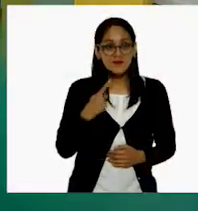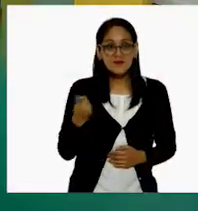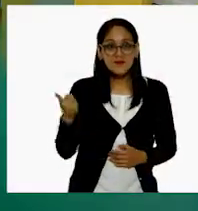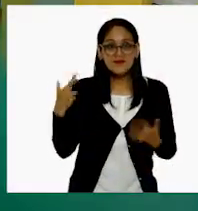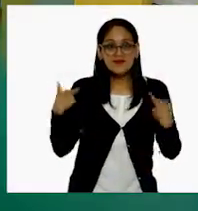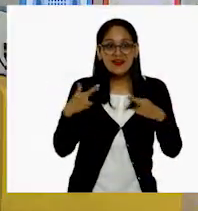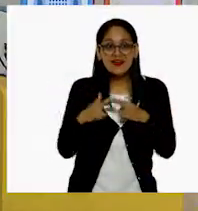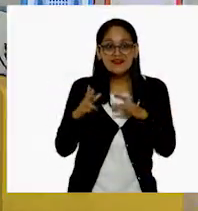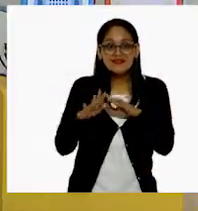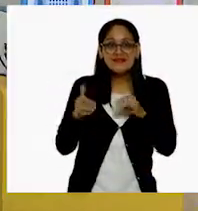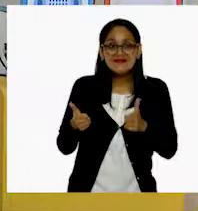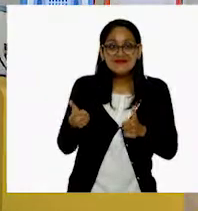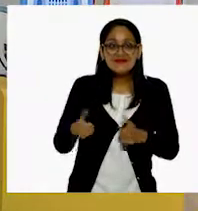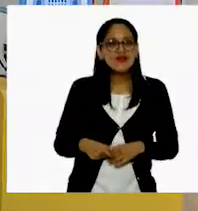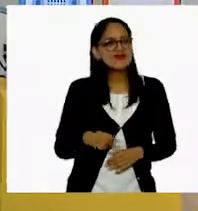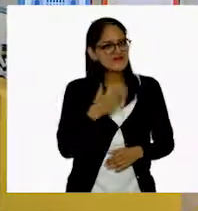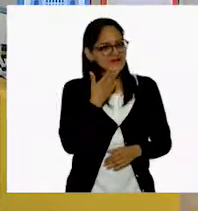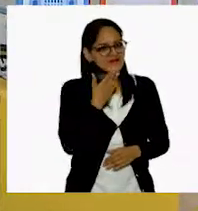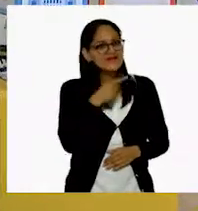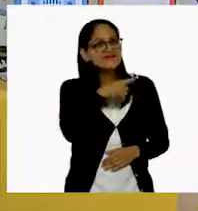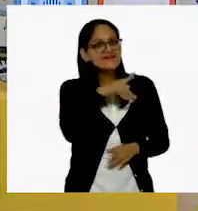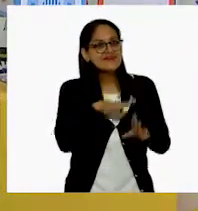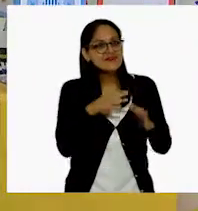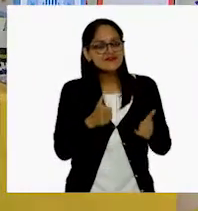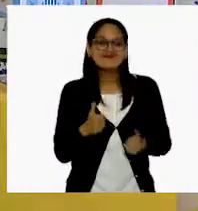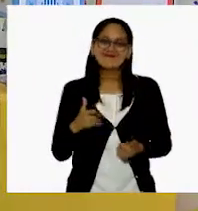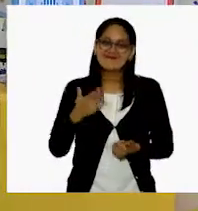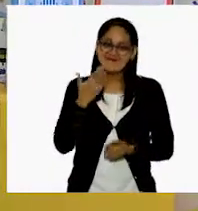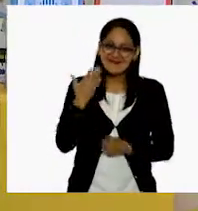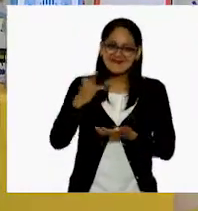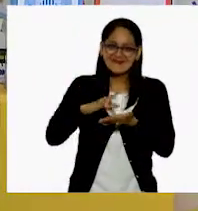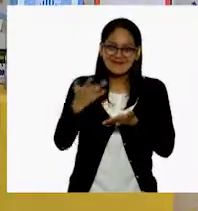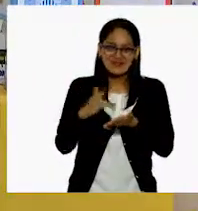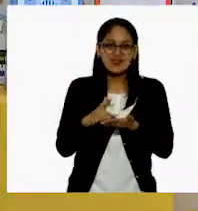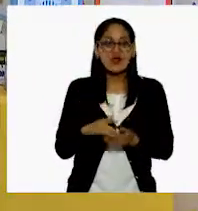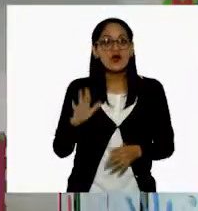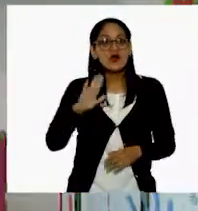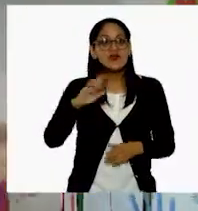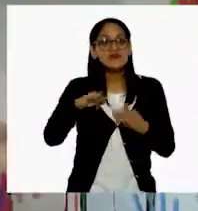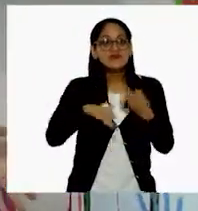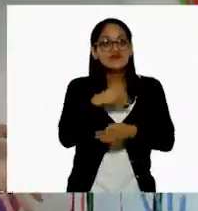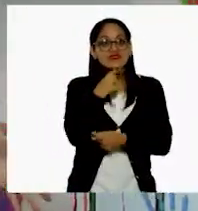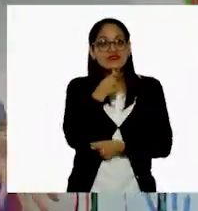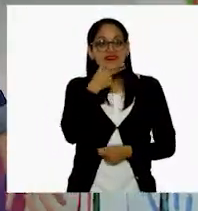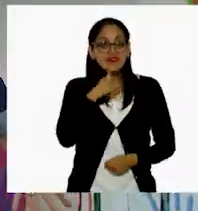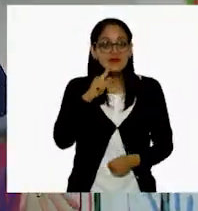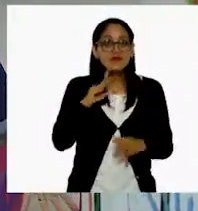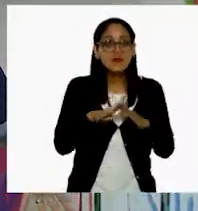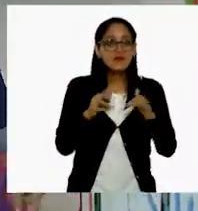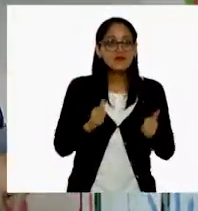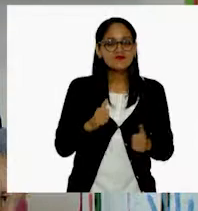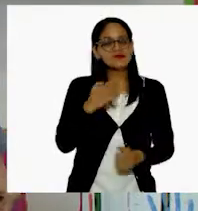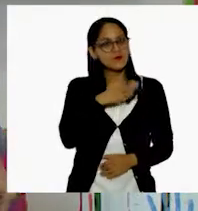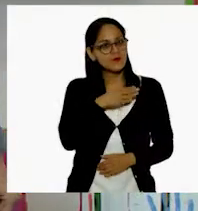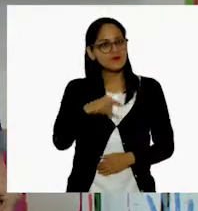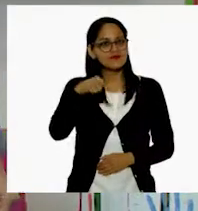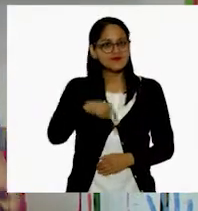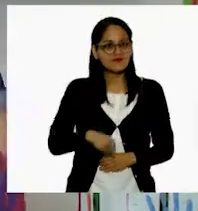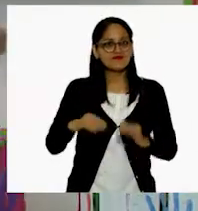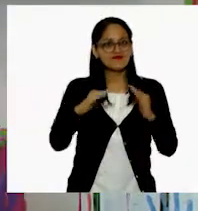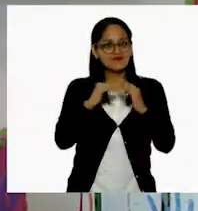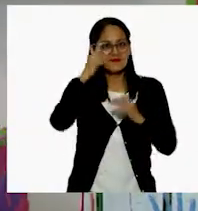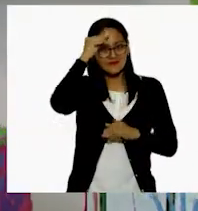maestra, ¿cómo está? Muy bien, ¿y tú, Mariana? Muy bien, muchas gracias. Hola, niñas y niños, ¿cómo están? Qué bueno que ya llegaron aquí a Aprende en